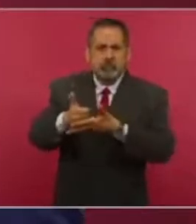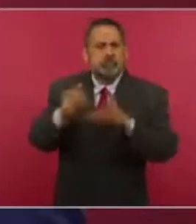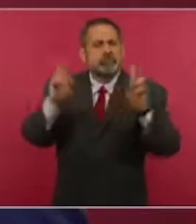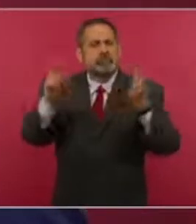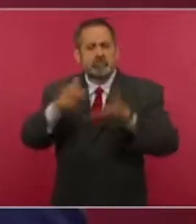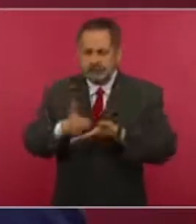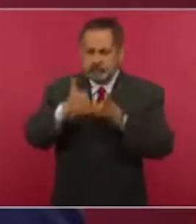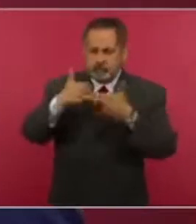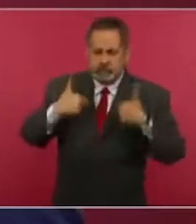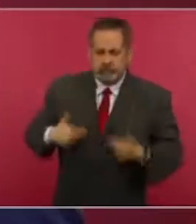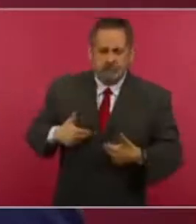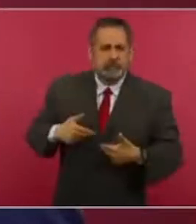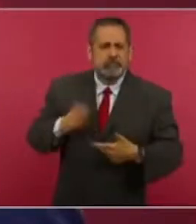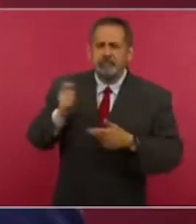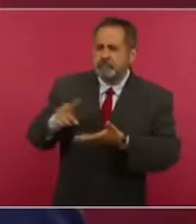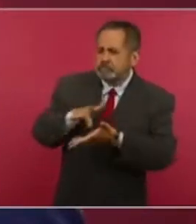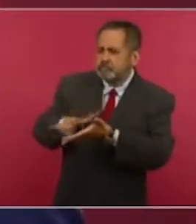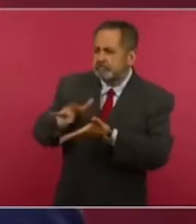humanitaria.